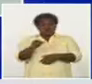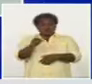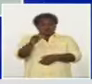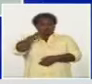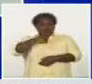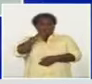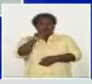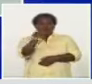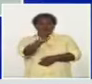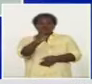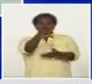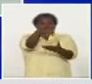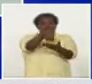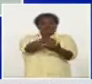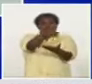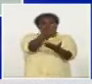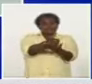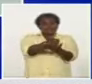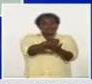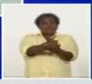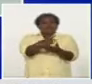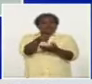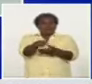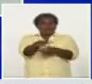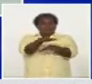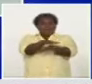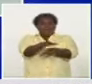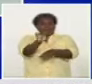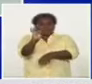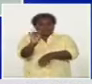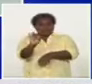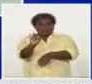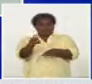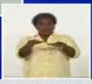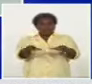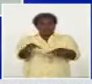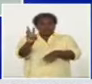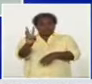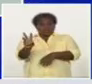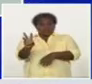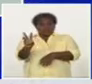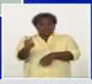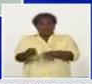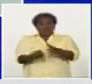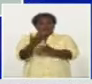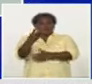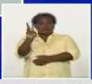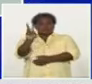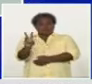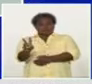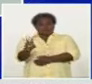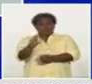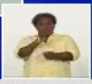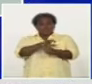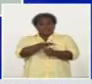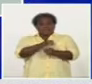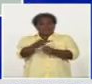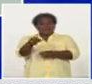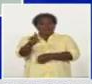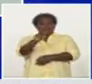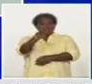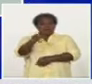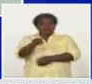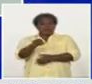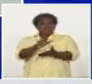11, Majagua con 7, Morón con 3, Florencia 2 y Chambas y 1 de Mayo